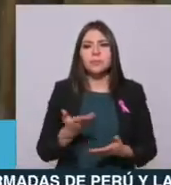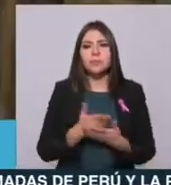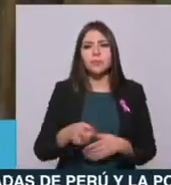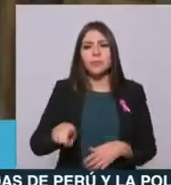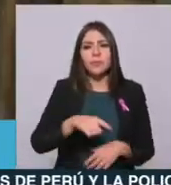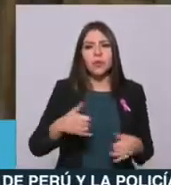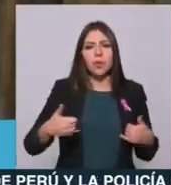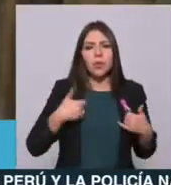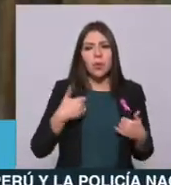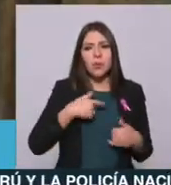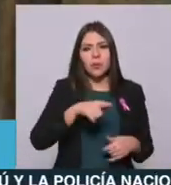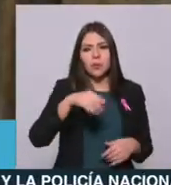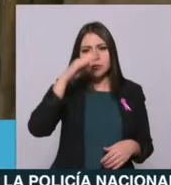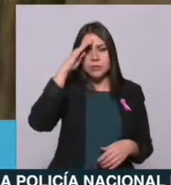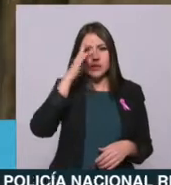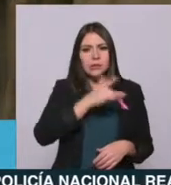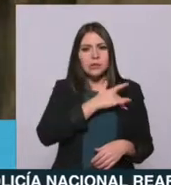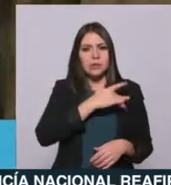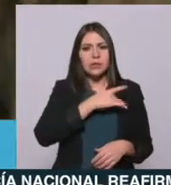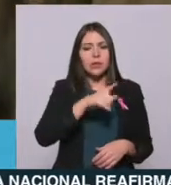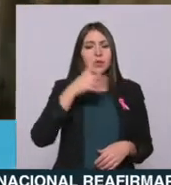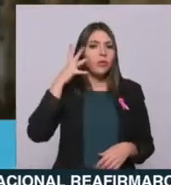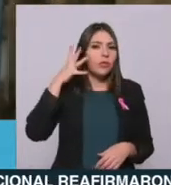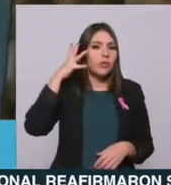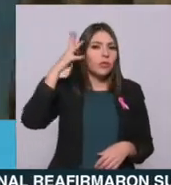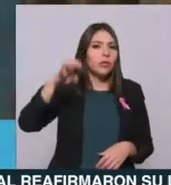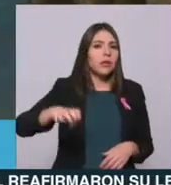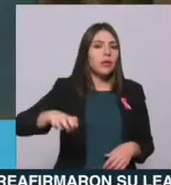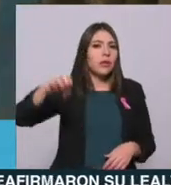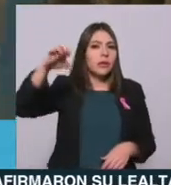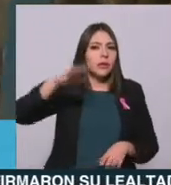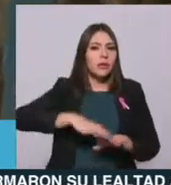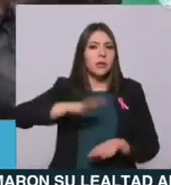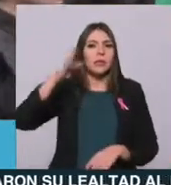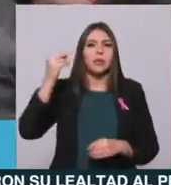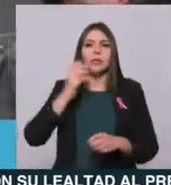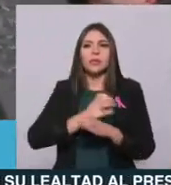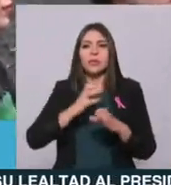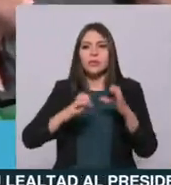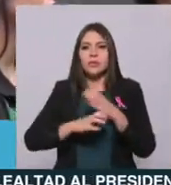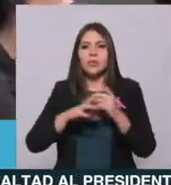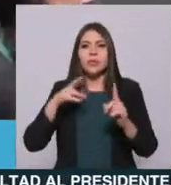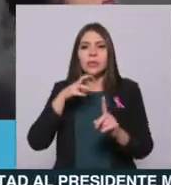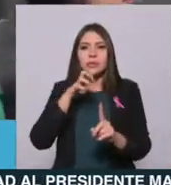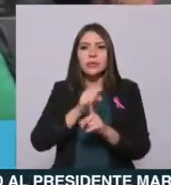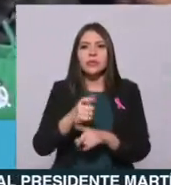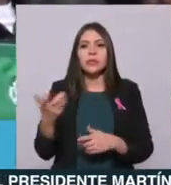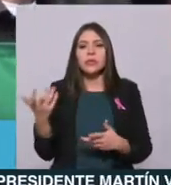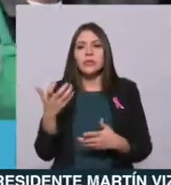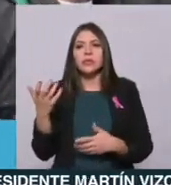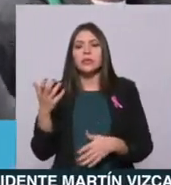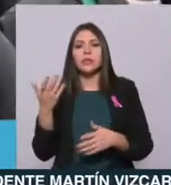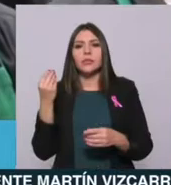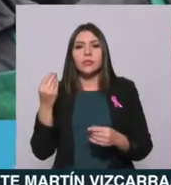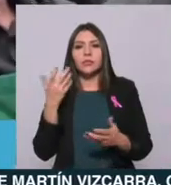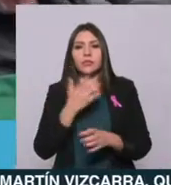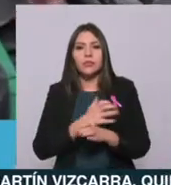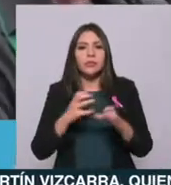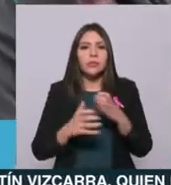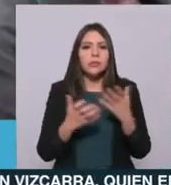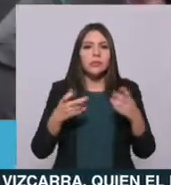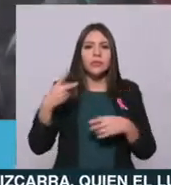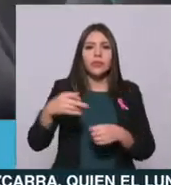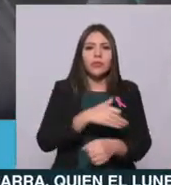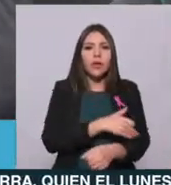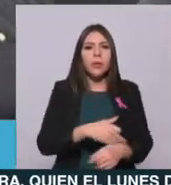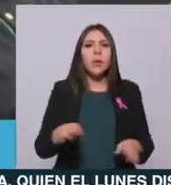jóvenes de que vamos hacia una edad mayor, con todos los retos, con todos aquellos sacrificios incluso que puede realizar la familia.